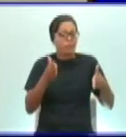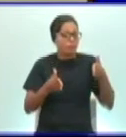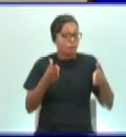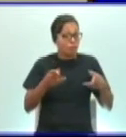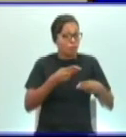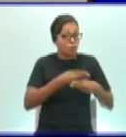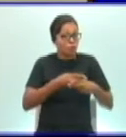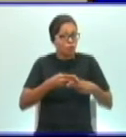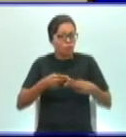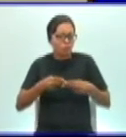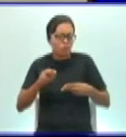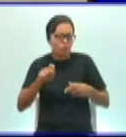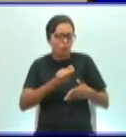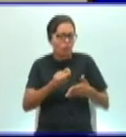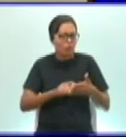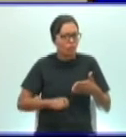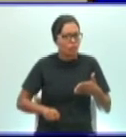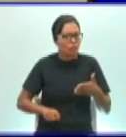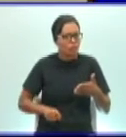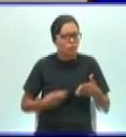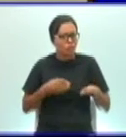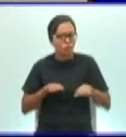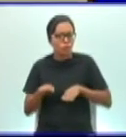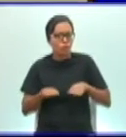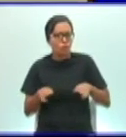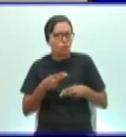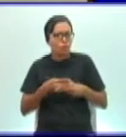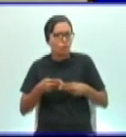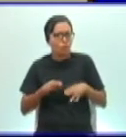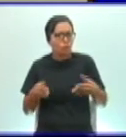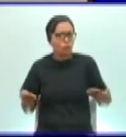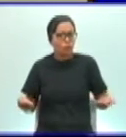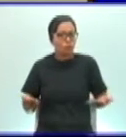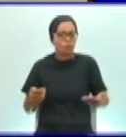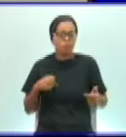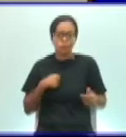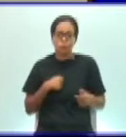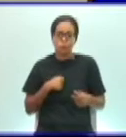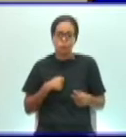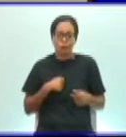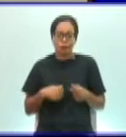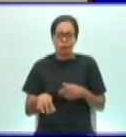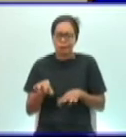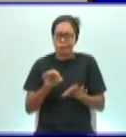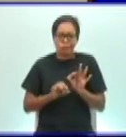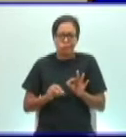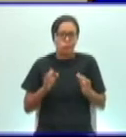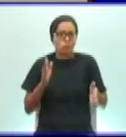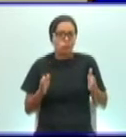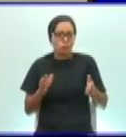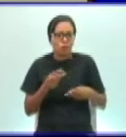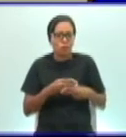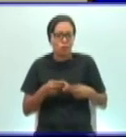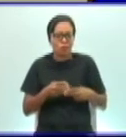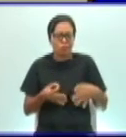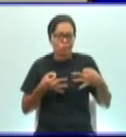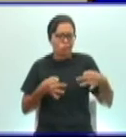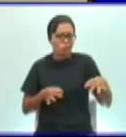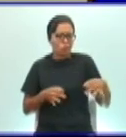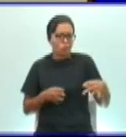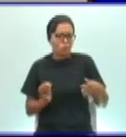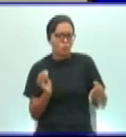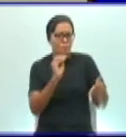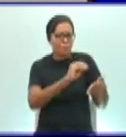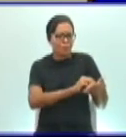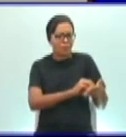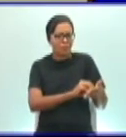fue escrito y sobre todo en qué condiciones históricas. Porque yo no puedo sacar de un contexto histórico un documento y aplicarlo a otro